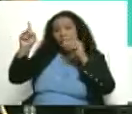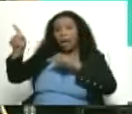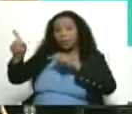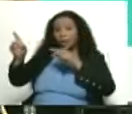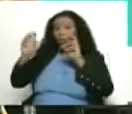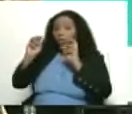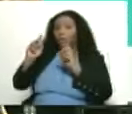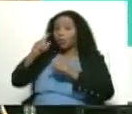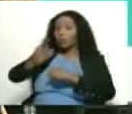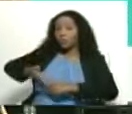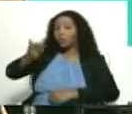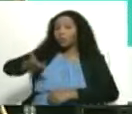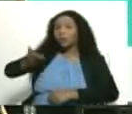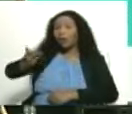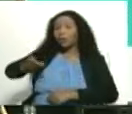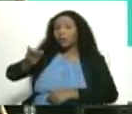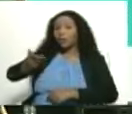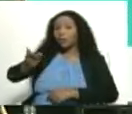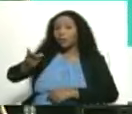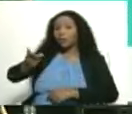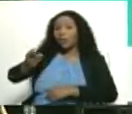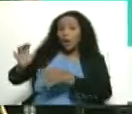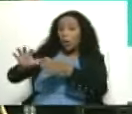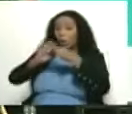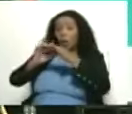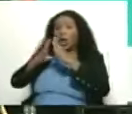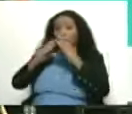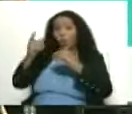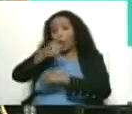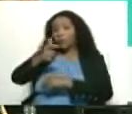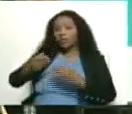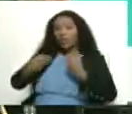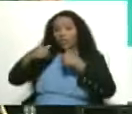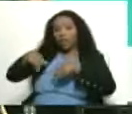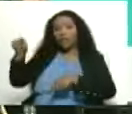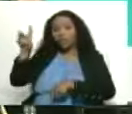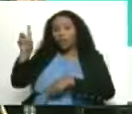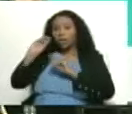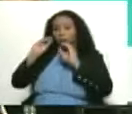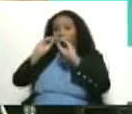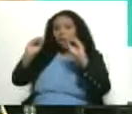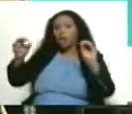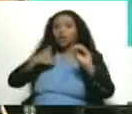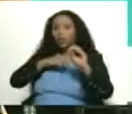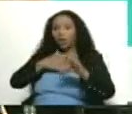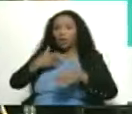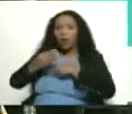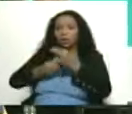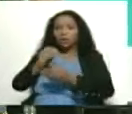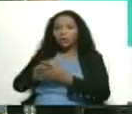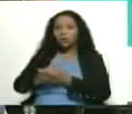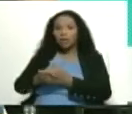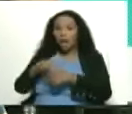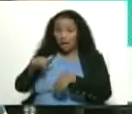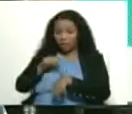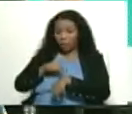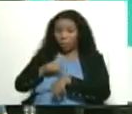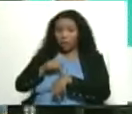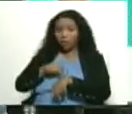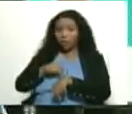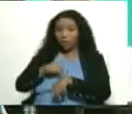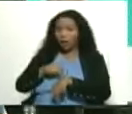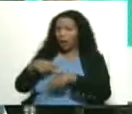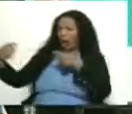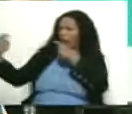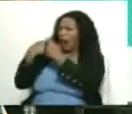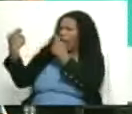tema que indiscutiblemente une a las venezolanas y a los venezolanos, y es la convocatoria que queremos hacer. Ahorita no es momento de estar